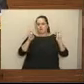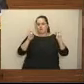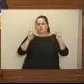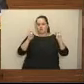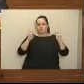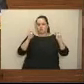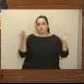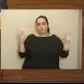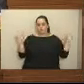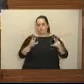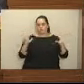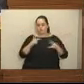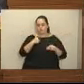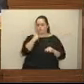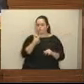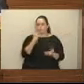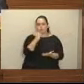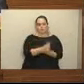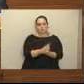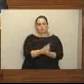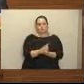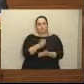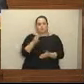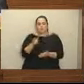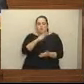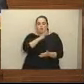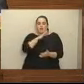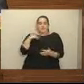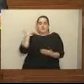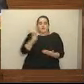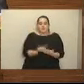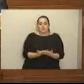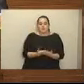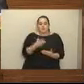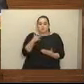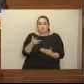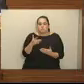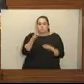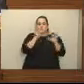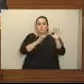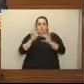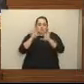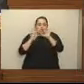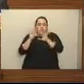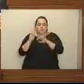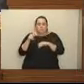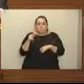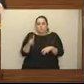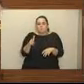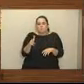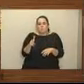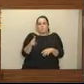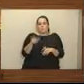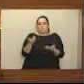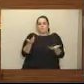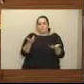gravedad, su actuación hasta el momento ha sido eso, pura cosmética, artificio, que oculta su